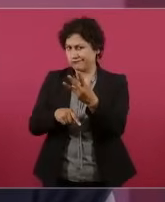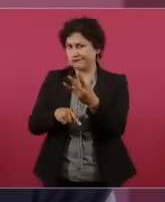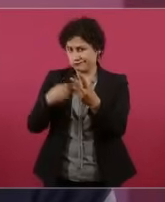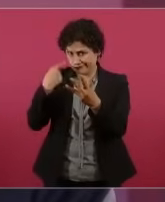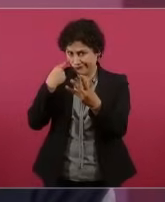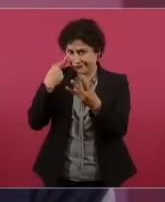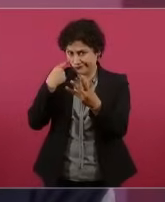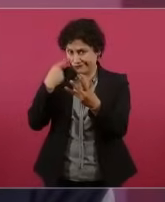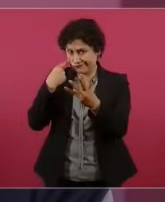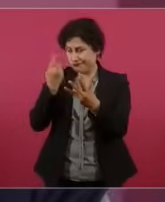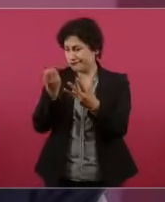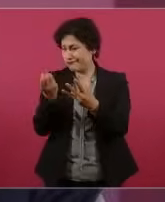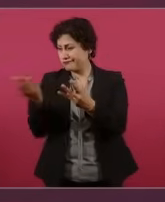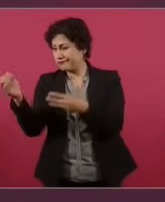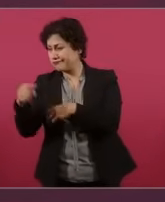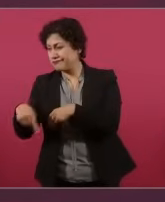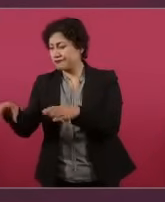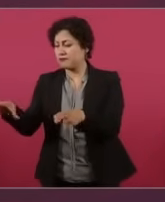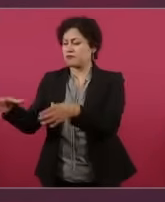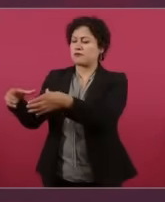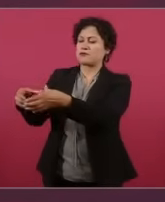es